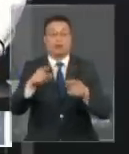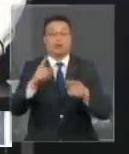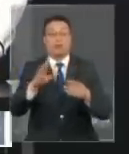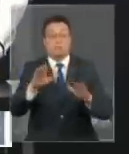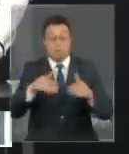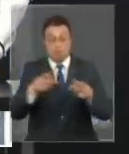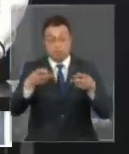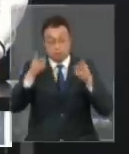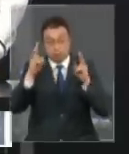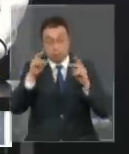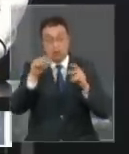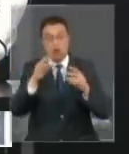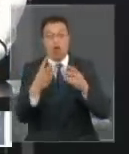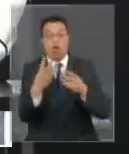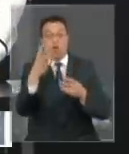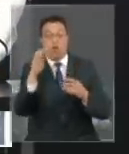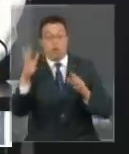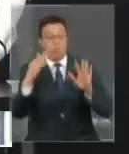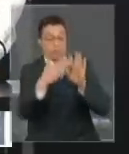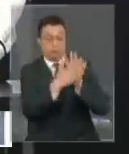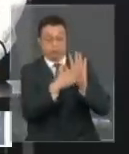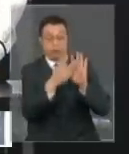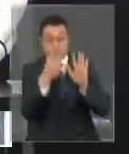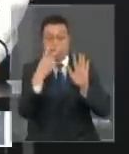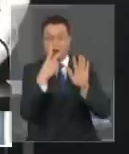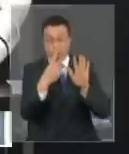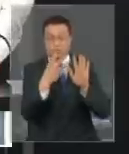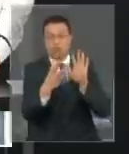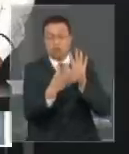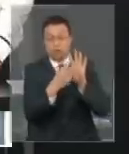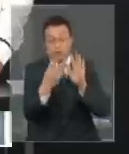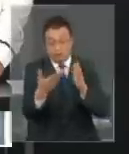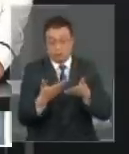nuestra página web para que las puedan subir en cualquier minuto que ustedes quieran